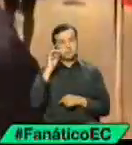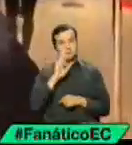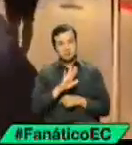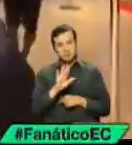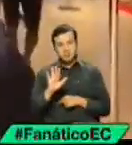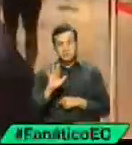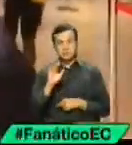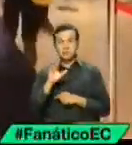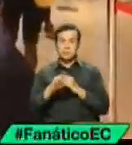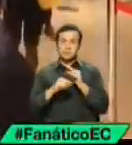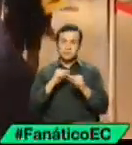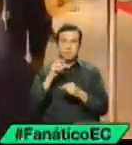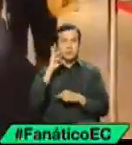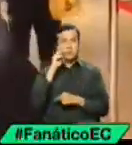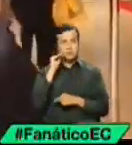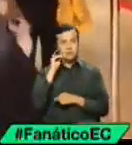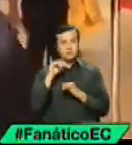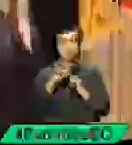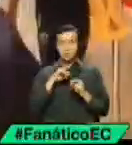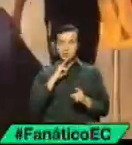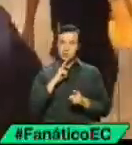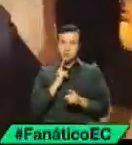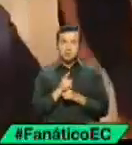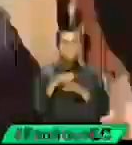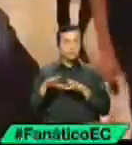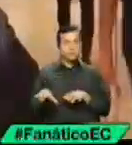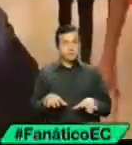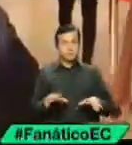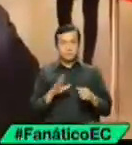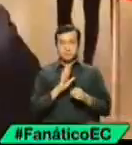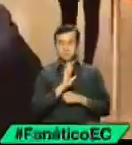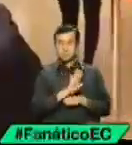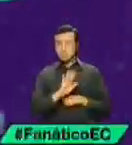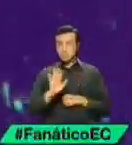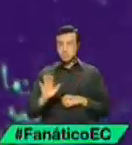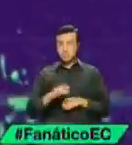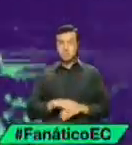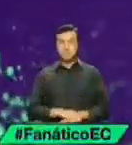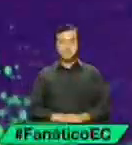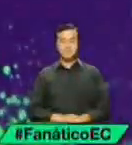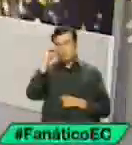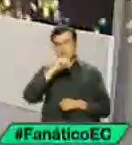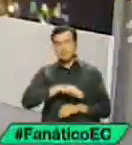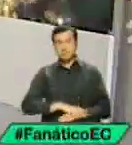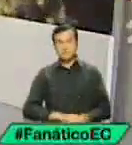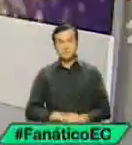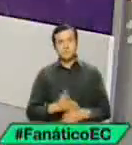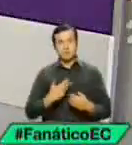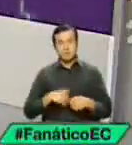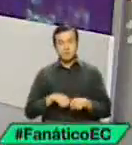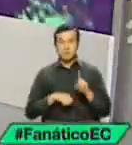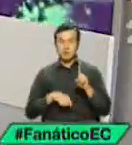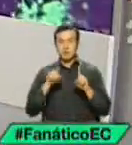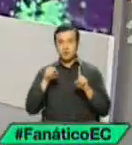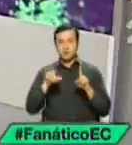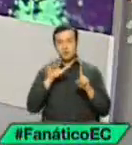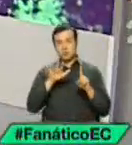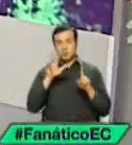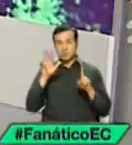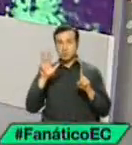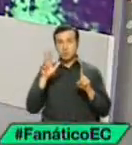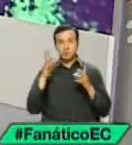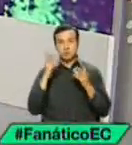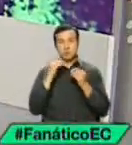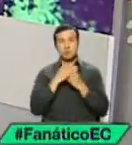cogiendo experiencia y recorrido para que puedan actuar individualmente mejor. Las 13:53, casi